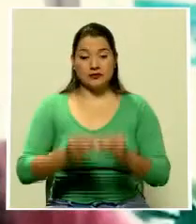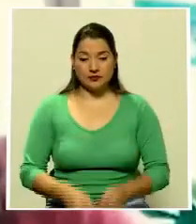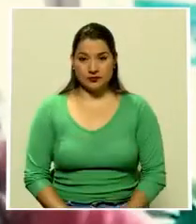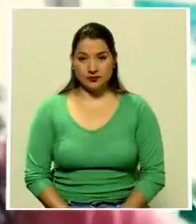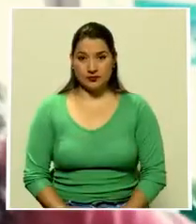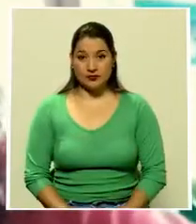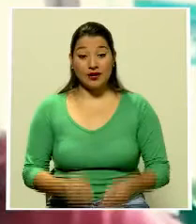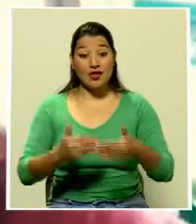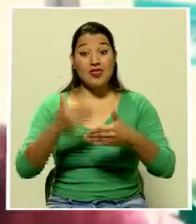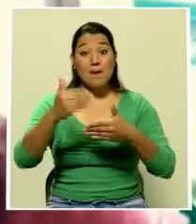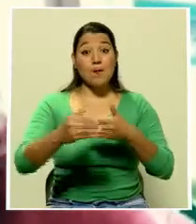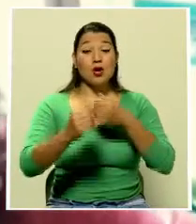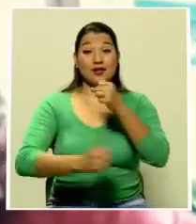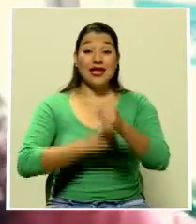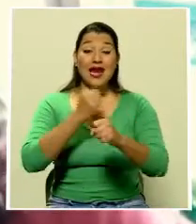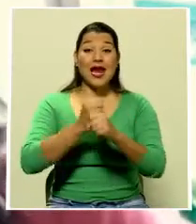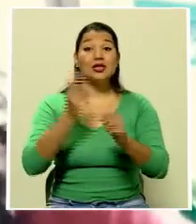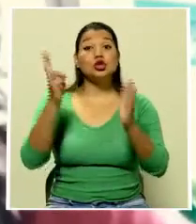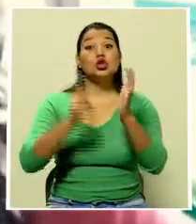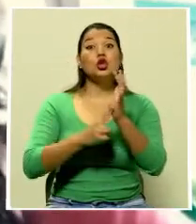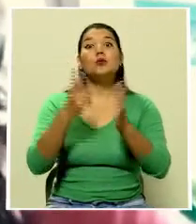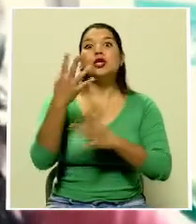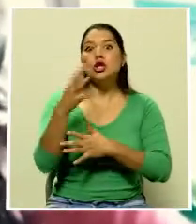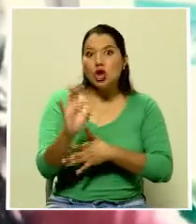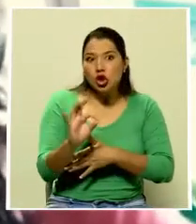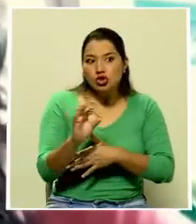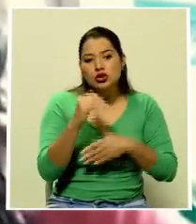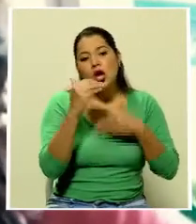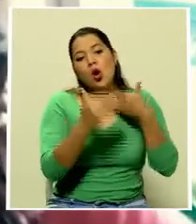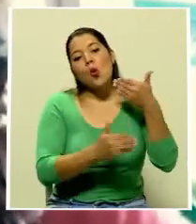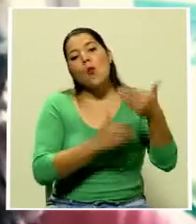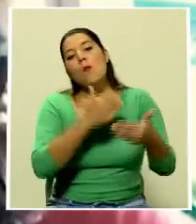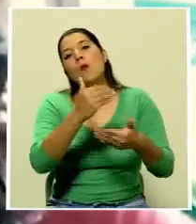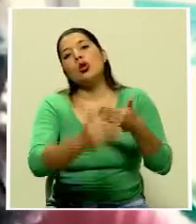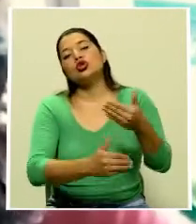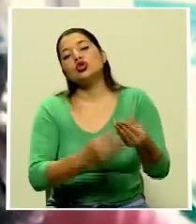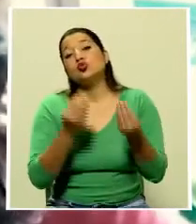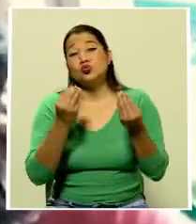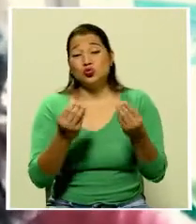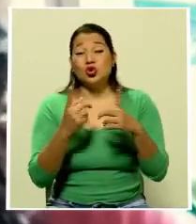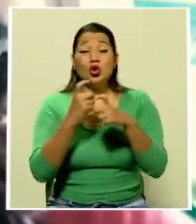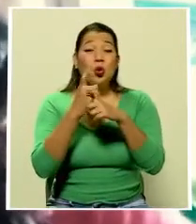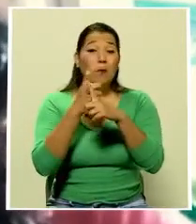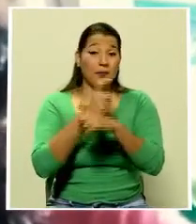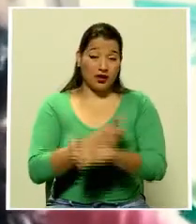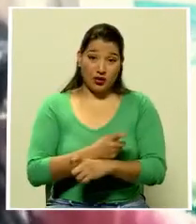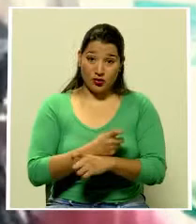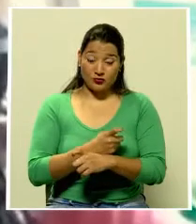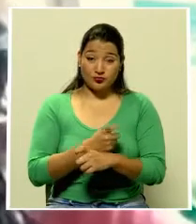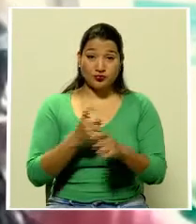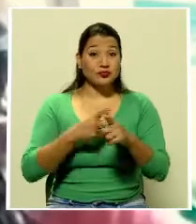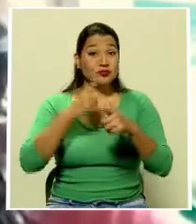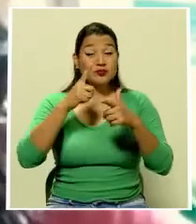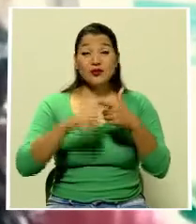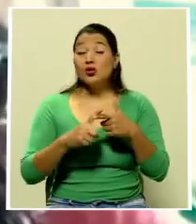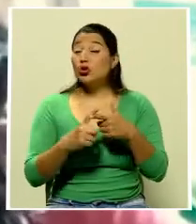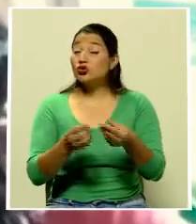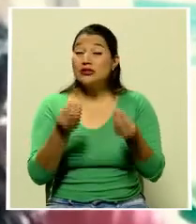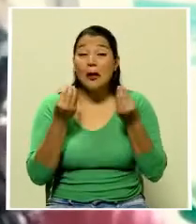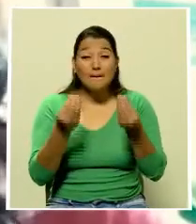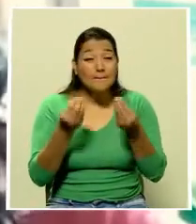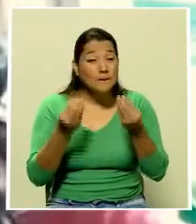Después del 2012, pues fue un camino bastante complejo, por decirlo menos, en donde hubo